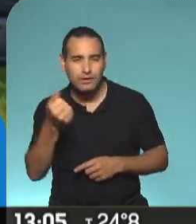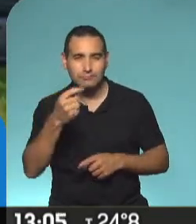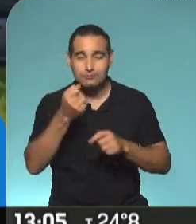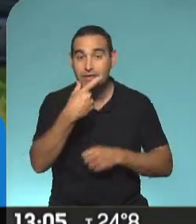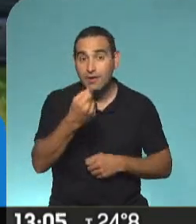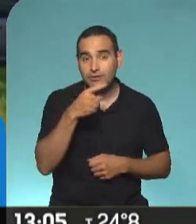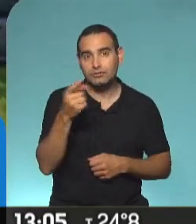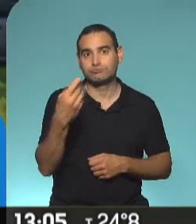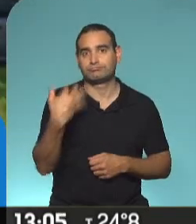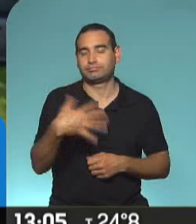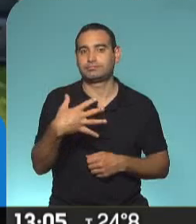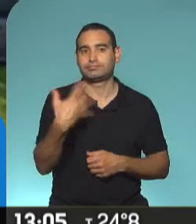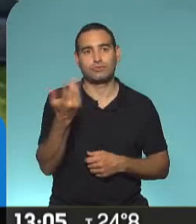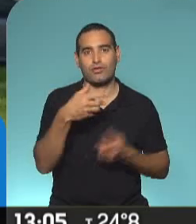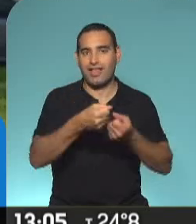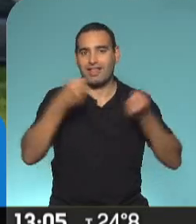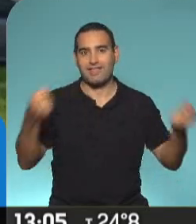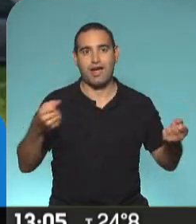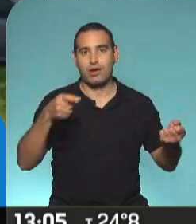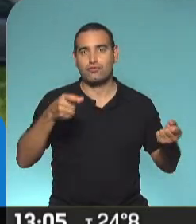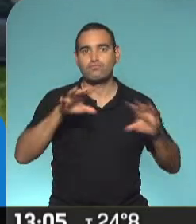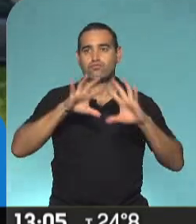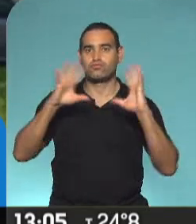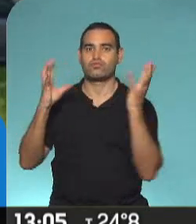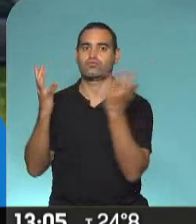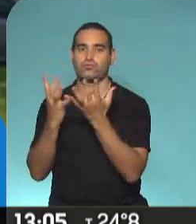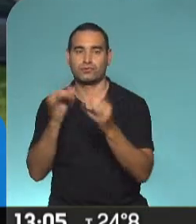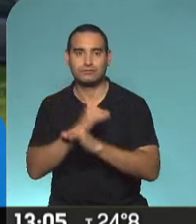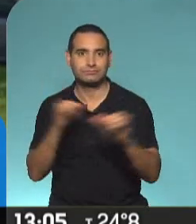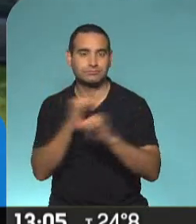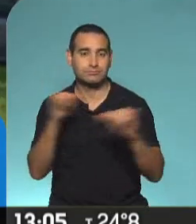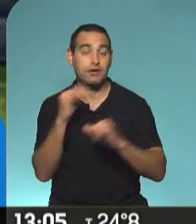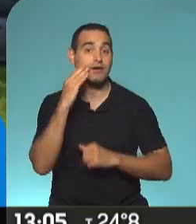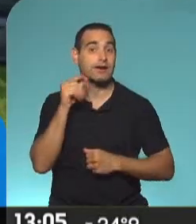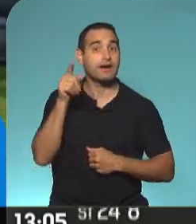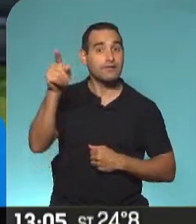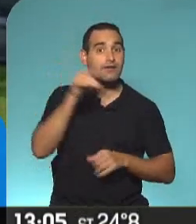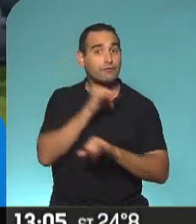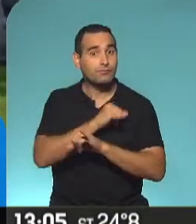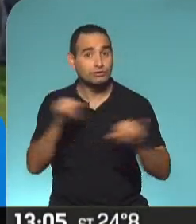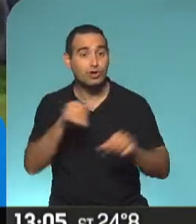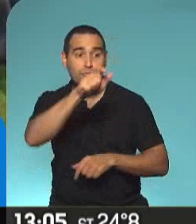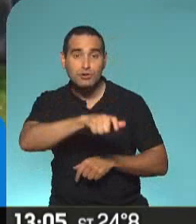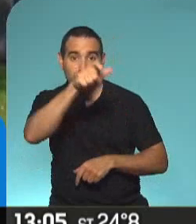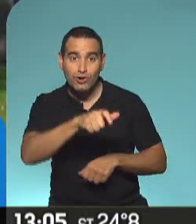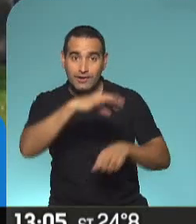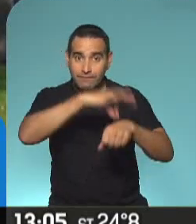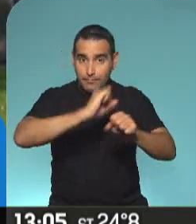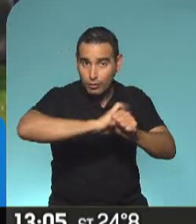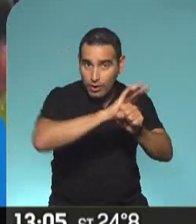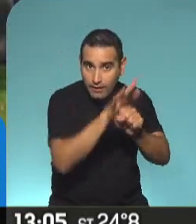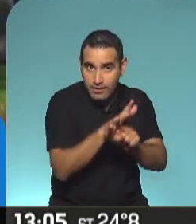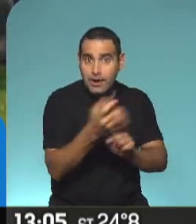apareciendo prácticamente en todos los diarios del mundo, una información que llega desde el Reino Unido, se está aplicando en pacientes que padecen